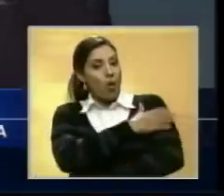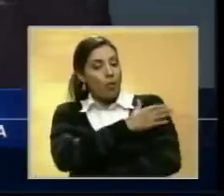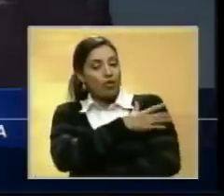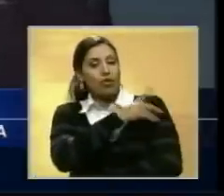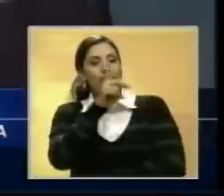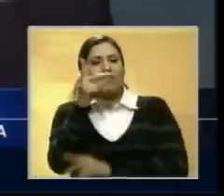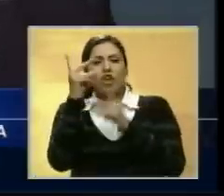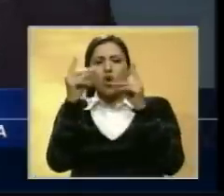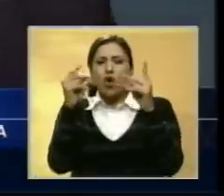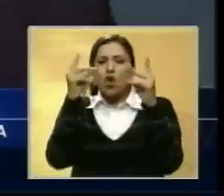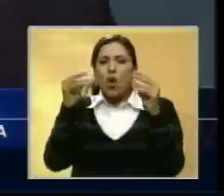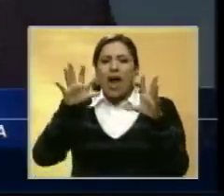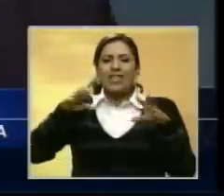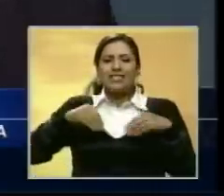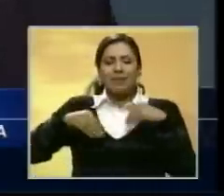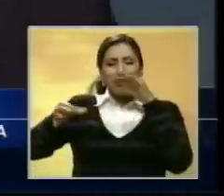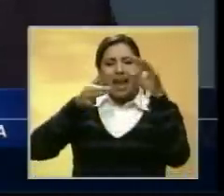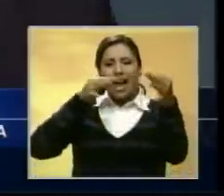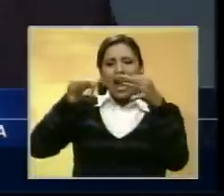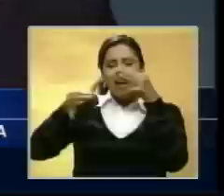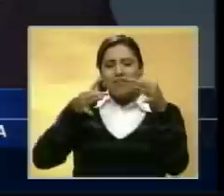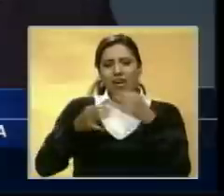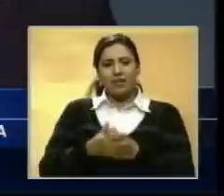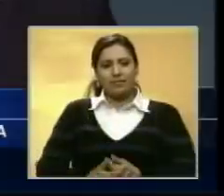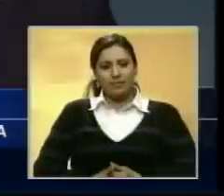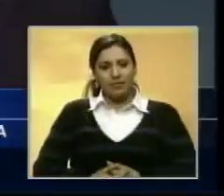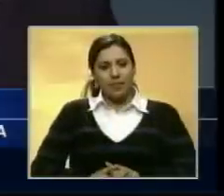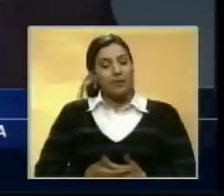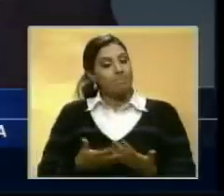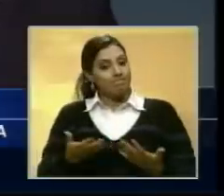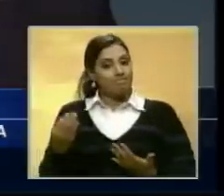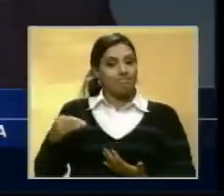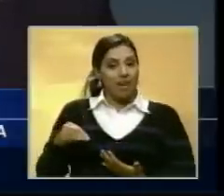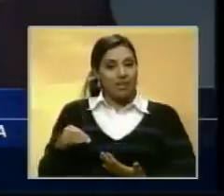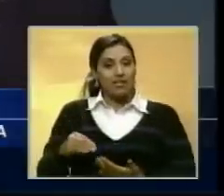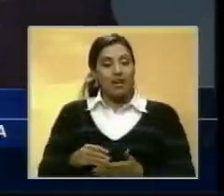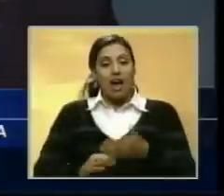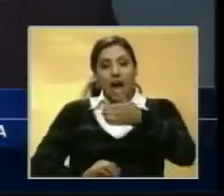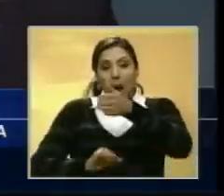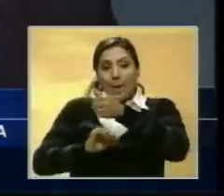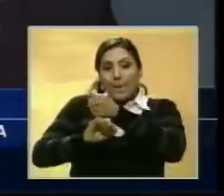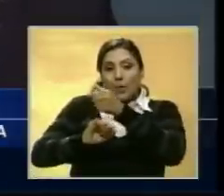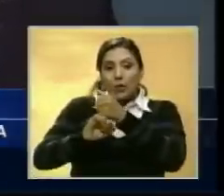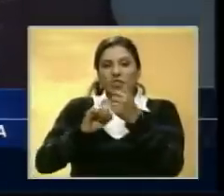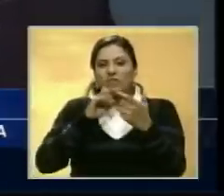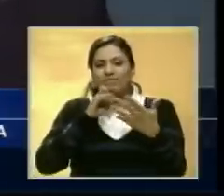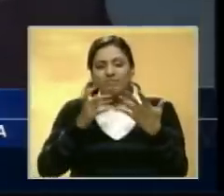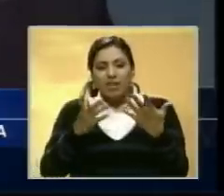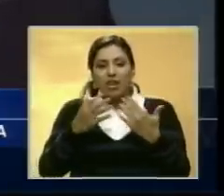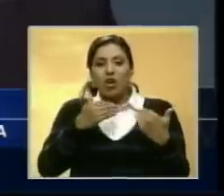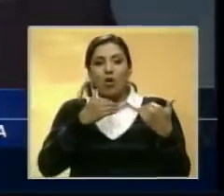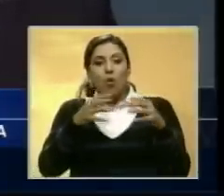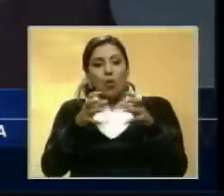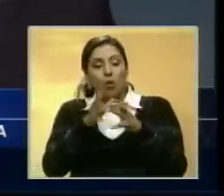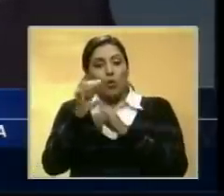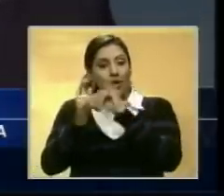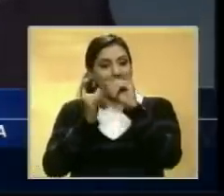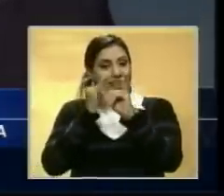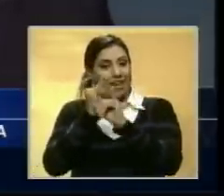que ha negado el diálogo político, inclusive avalado por voceros